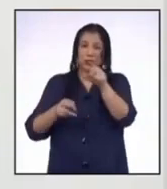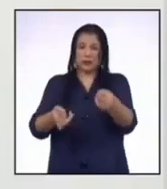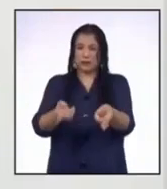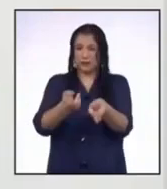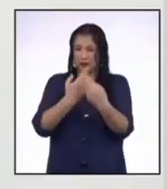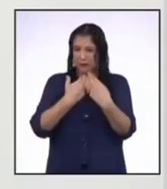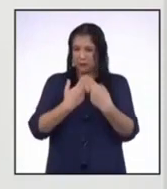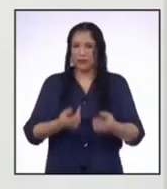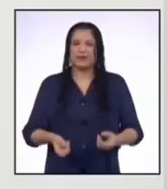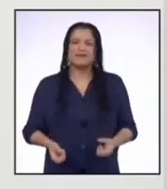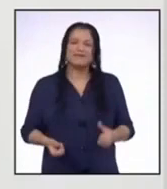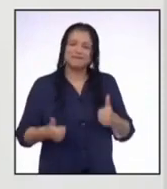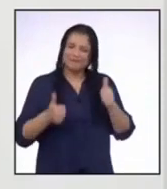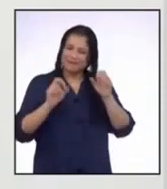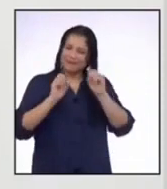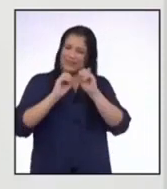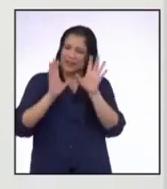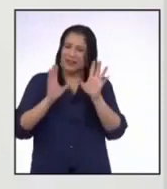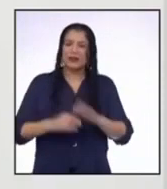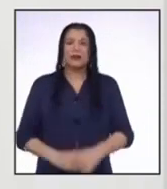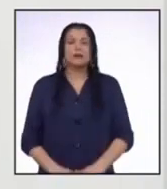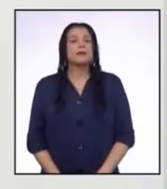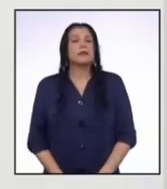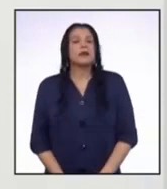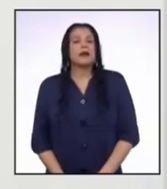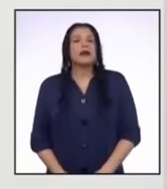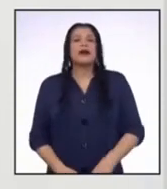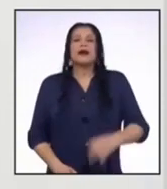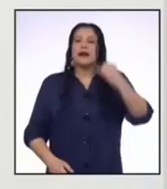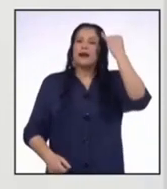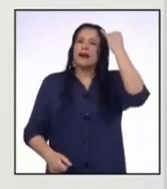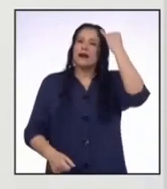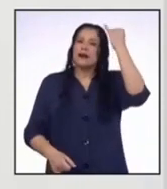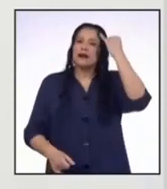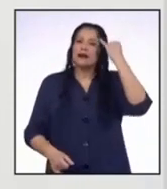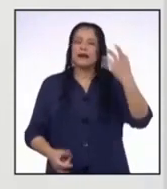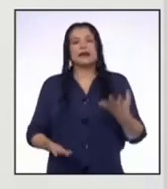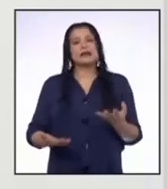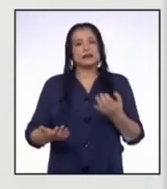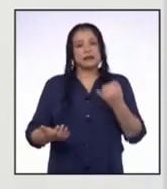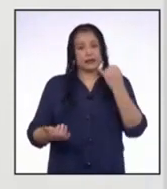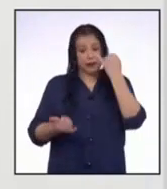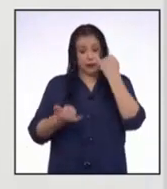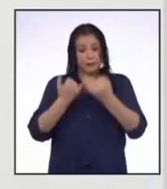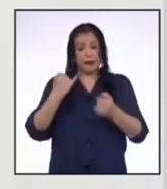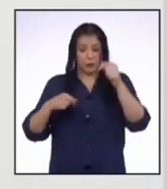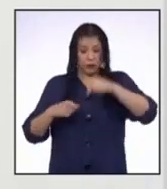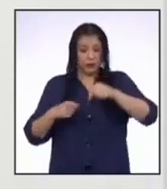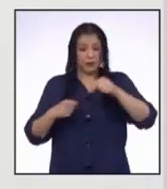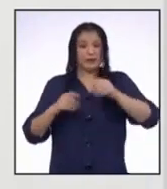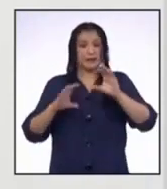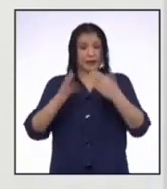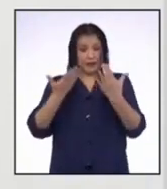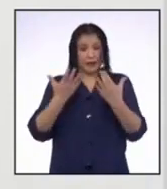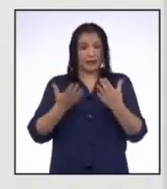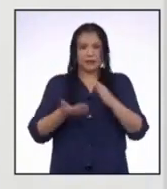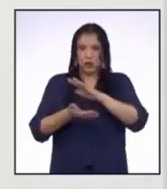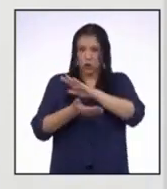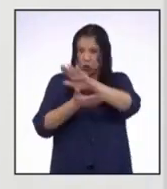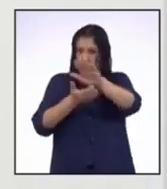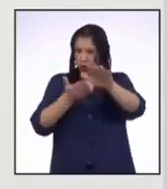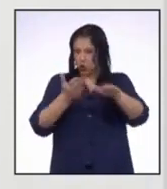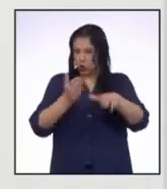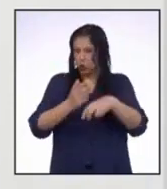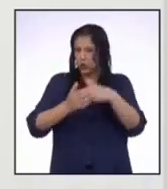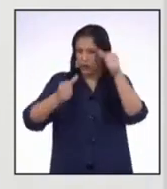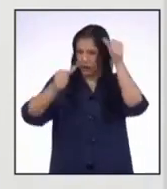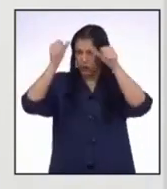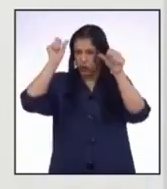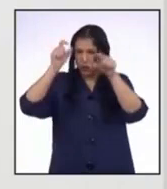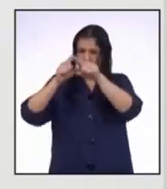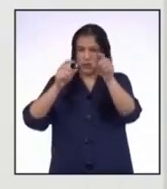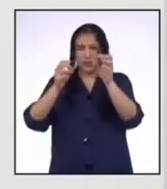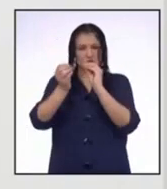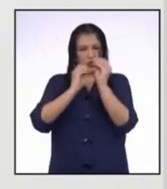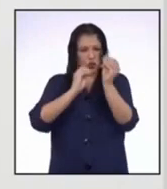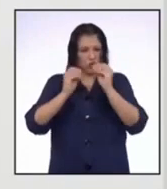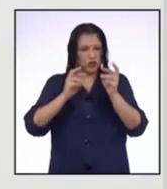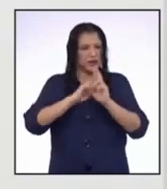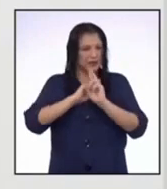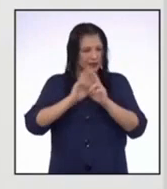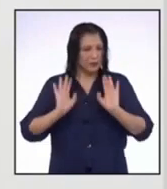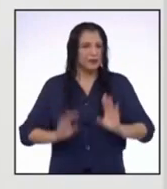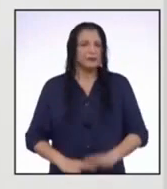contestar. Claro que sí, Angie. La idea es que terminemos este programa con todas las dudas